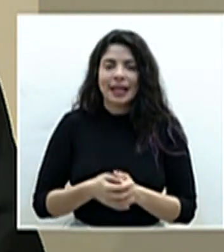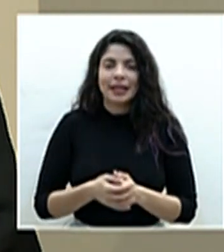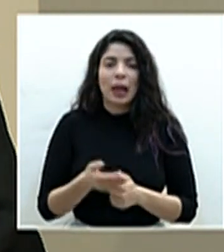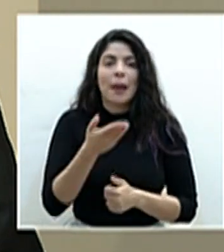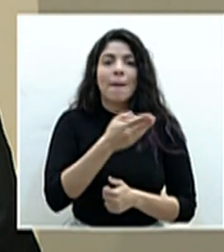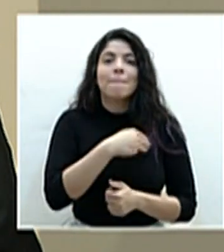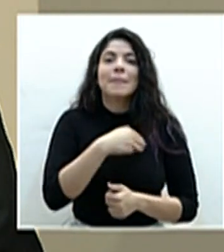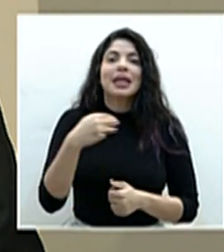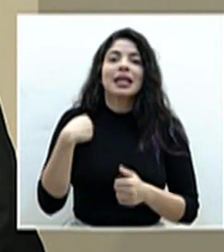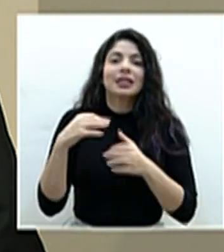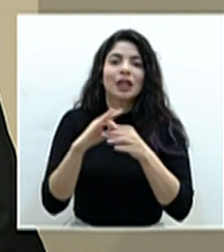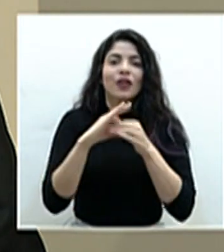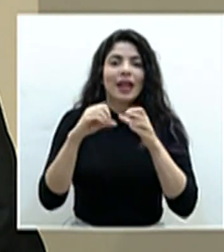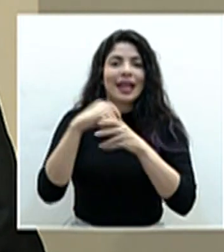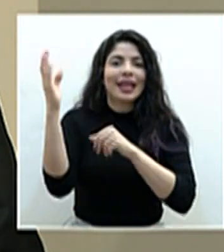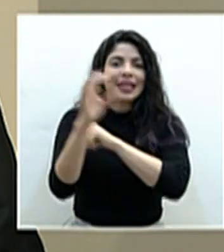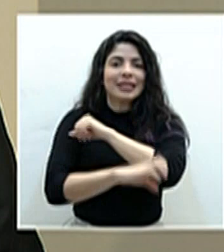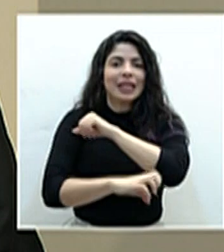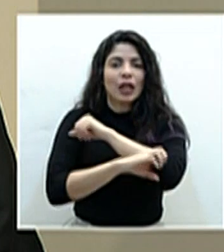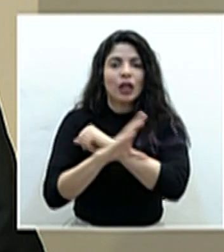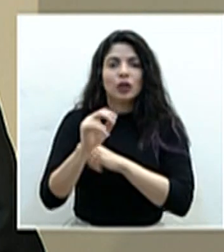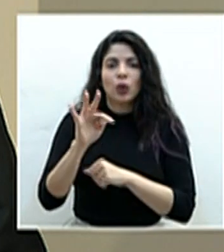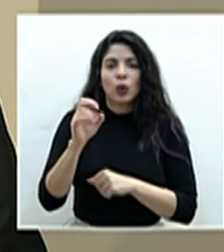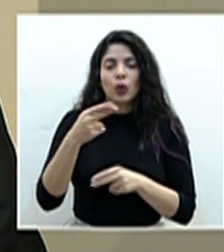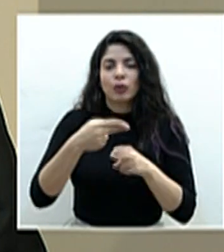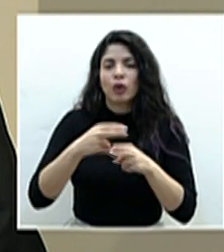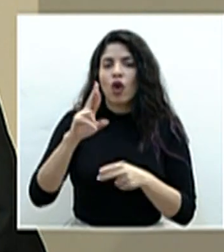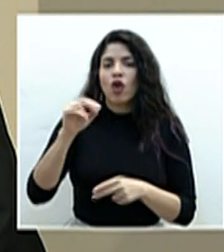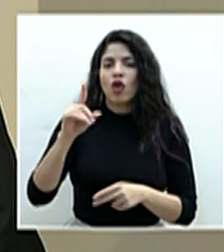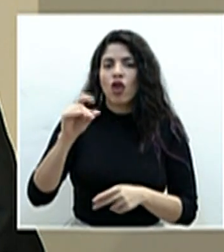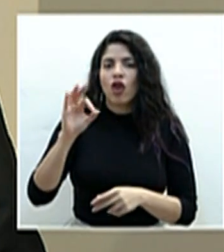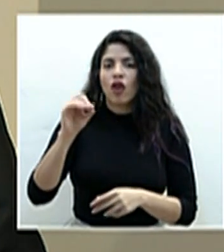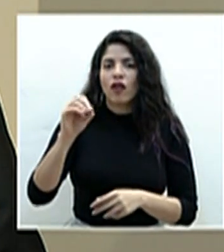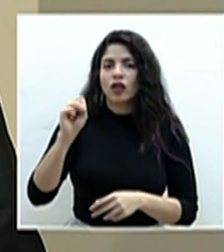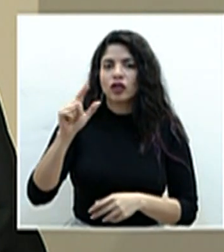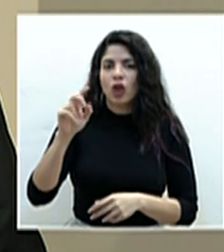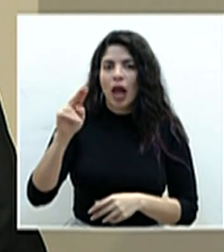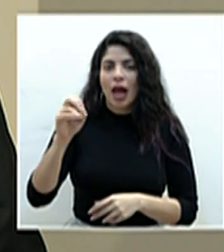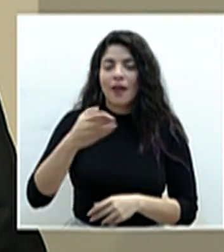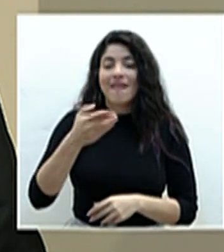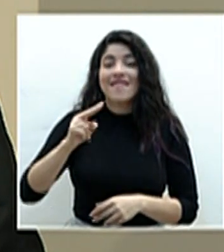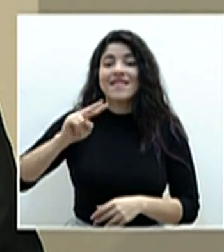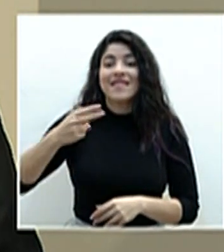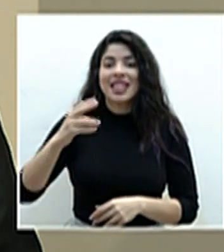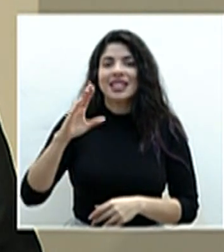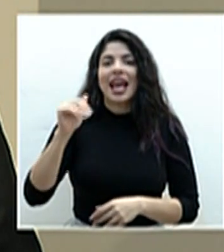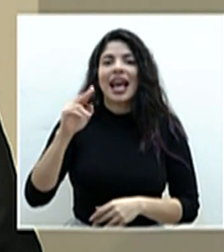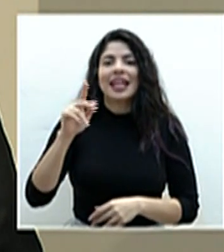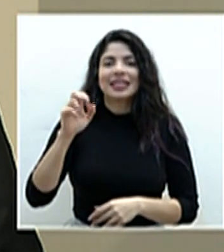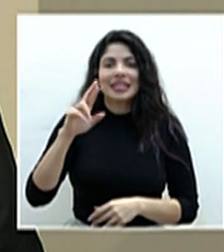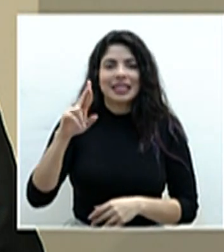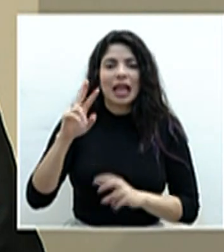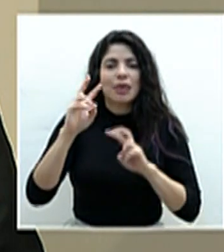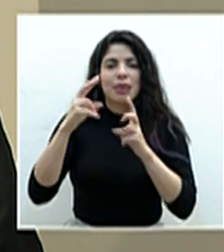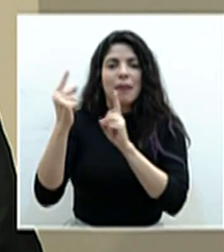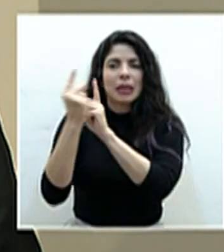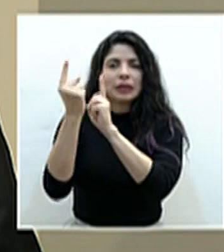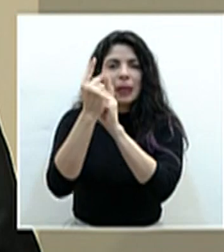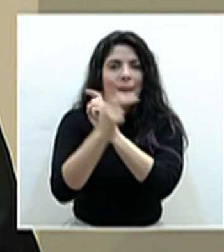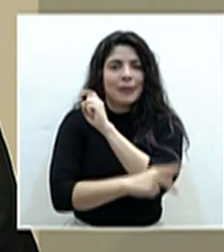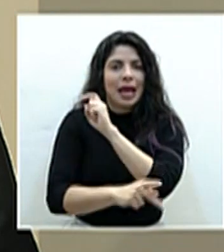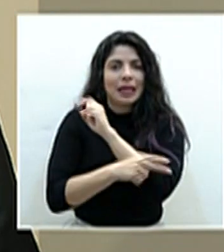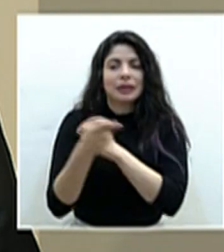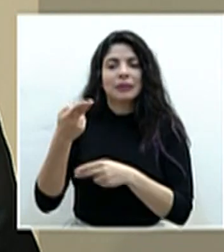el ministro de Relaciones Exteriores y Culto, el señor Rodolfo Solano, el vicecanciller para Asuntos Multilaterales, el